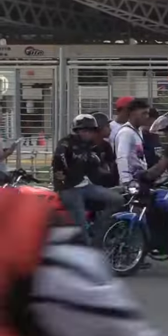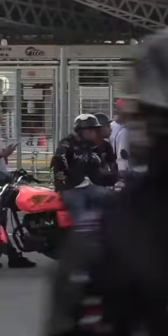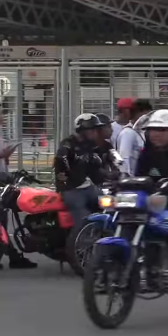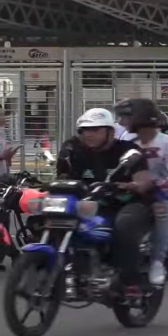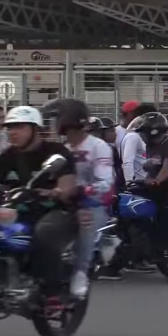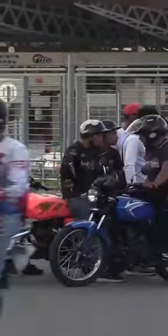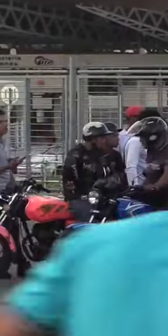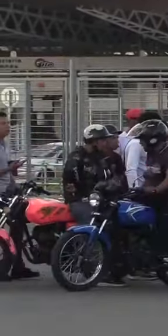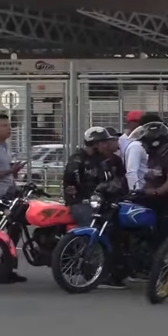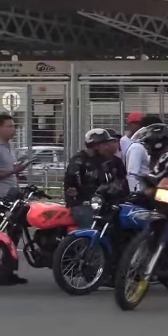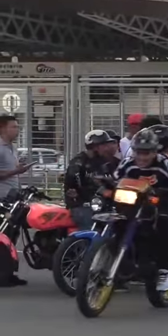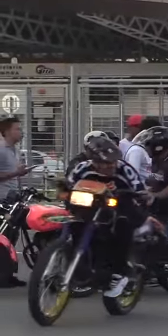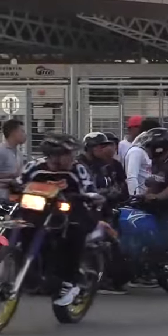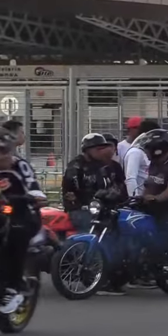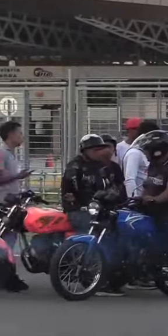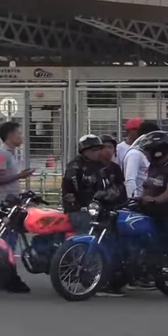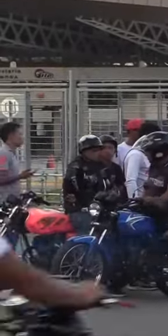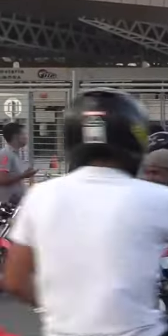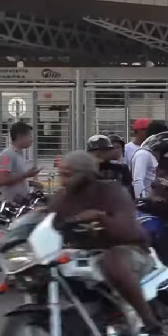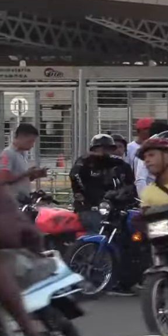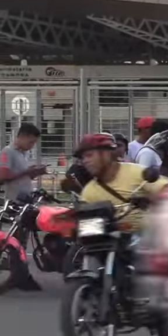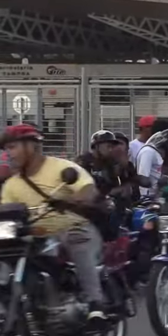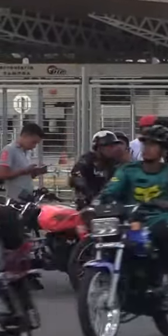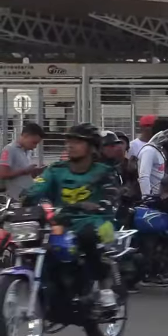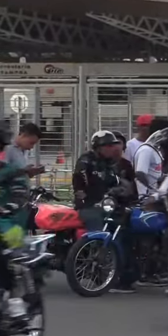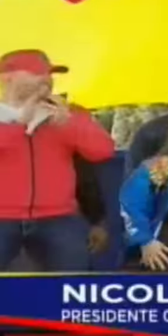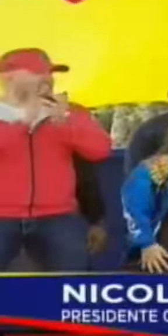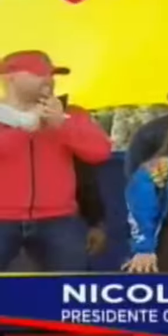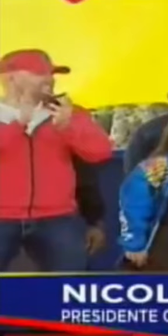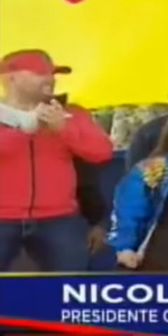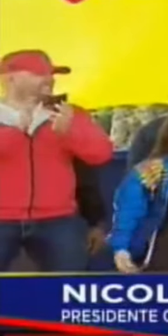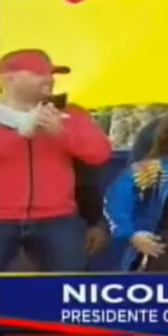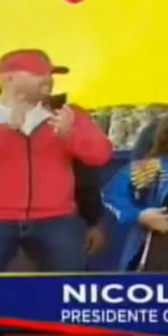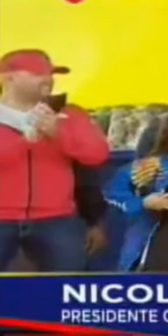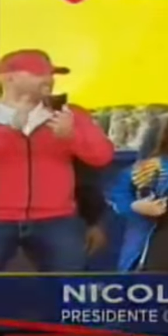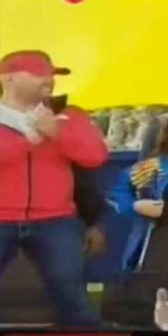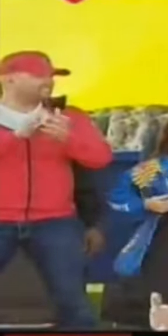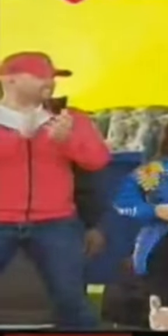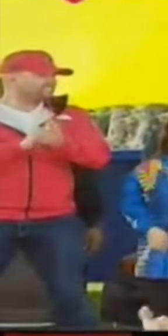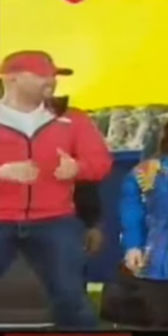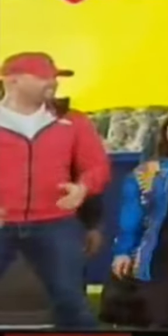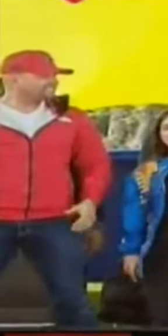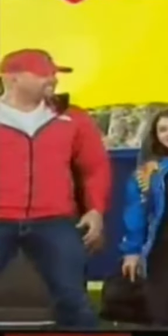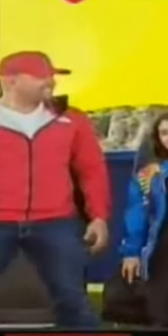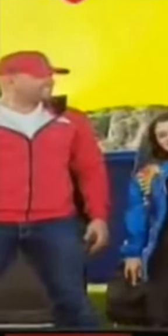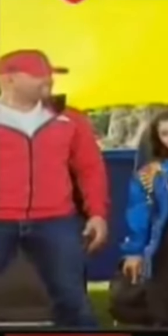Maduro. Así lo aseguró frente a cientos de motociclistas en Caracas. ¡Presidente de